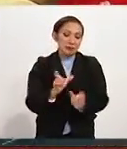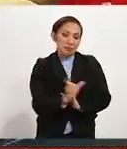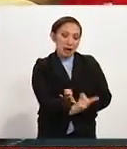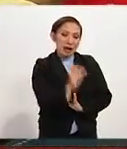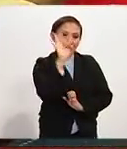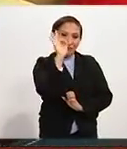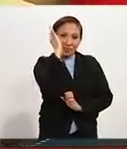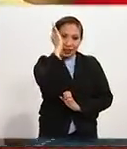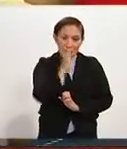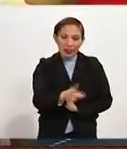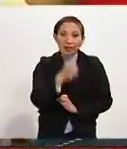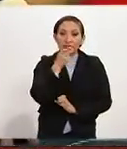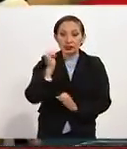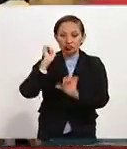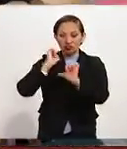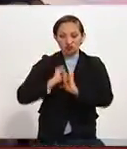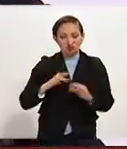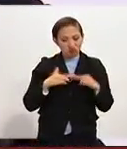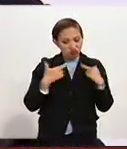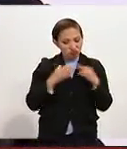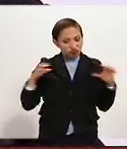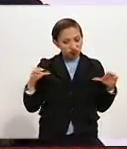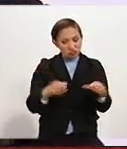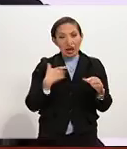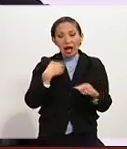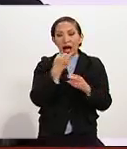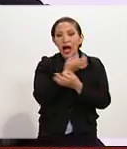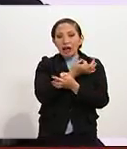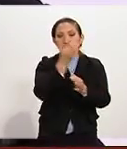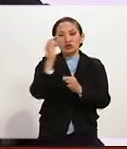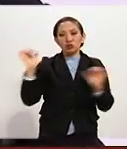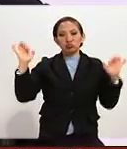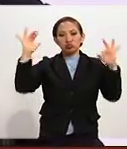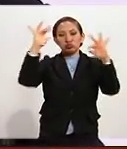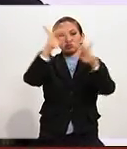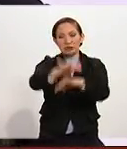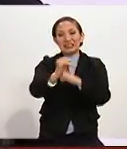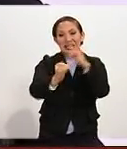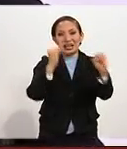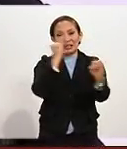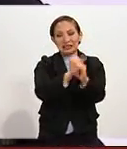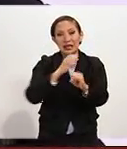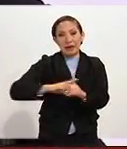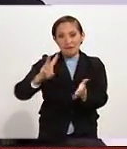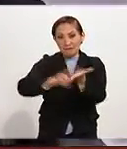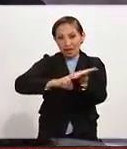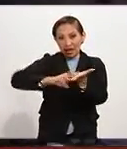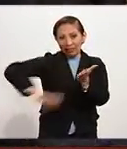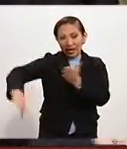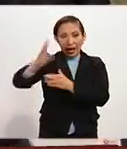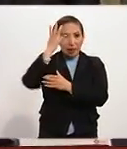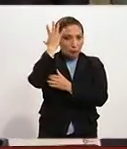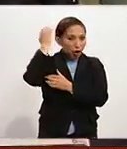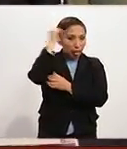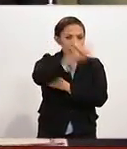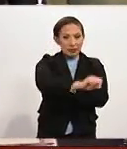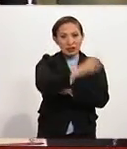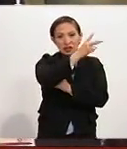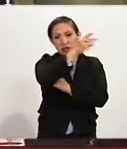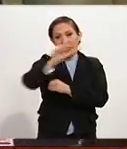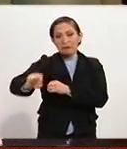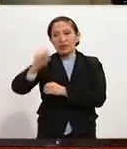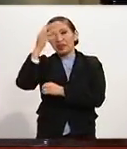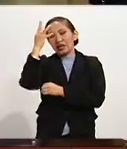federales. Esto lo dijo luego de encabezar el anuncio del Foro Internacional de Alternativas Verdes que se realizará en Morelos del 22